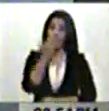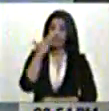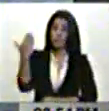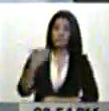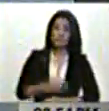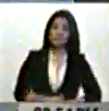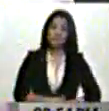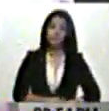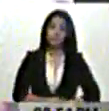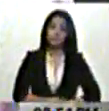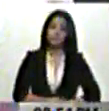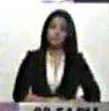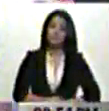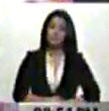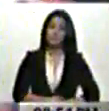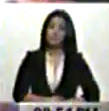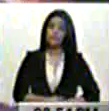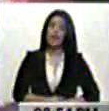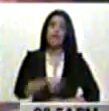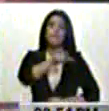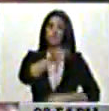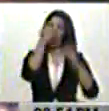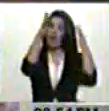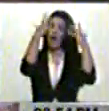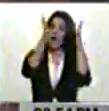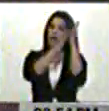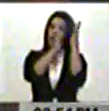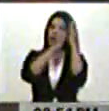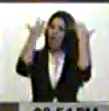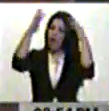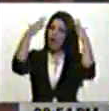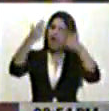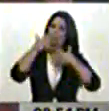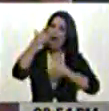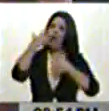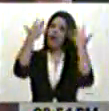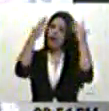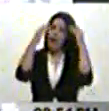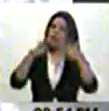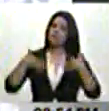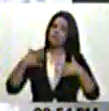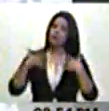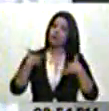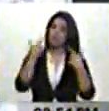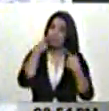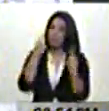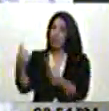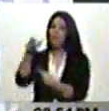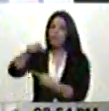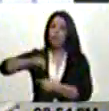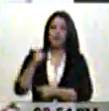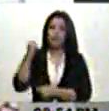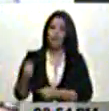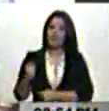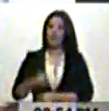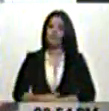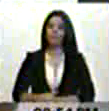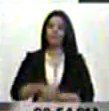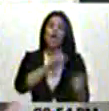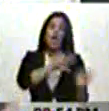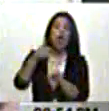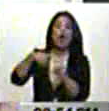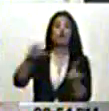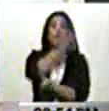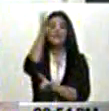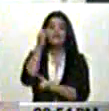aplaude acción de los organismos de seguridad, también el abasto Bicentenario de